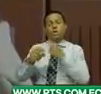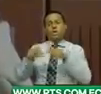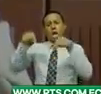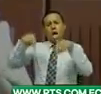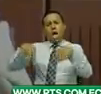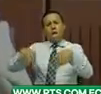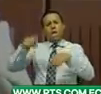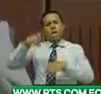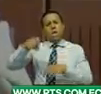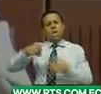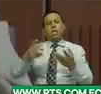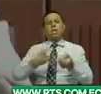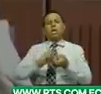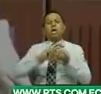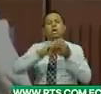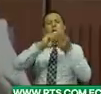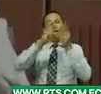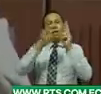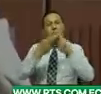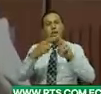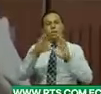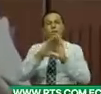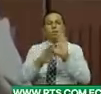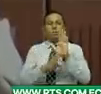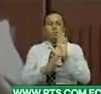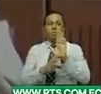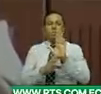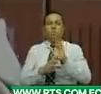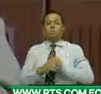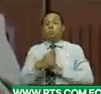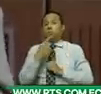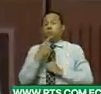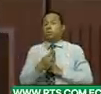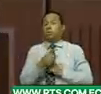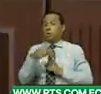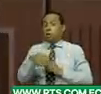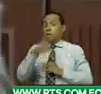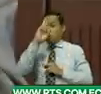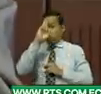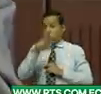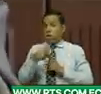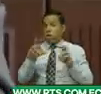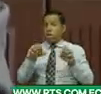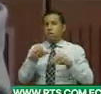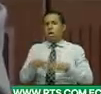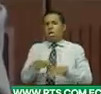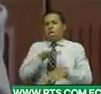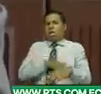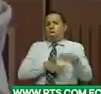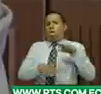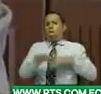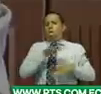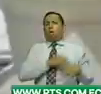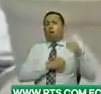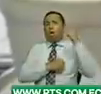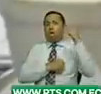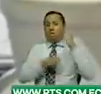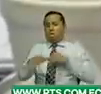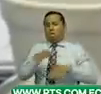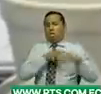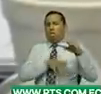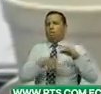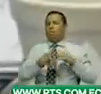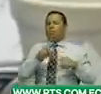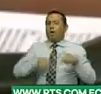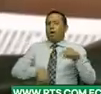Constitución también no reconoce la regresividad de derechos. No se puede retroceder en los derechos, jamás. Ecuador